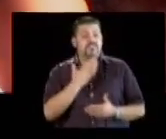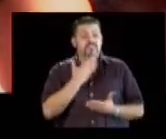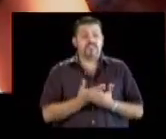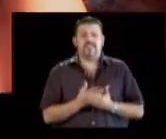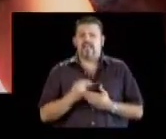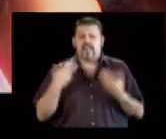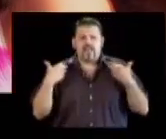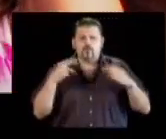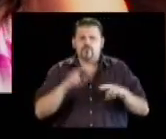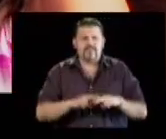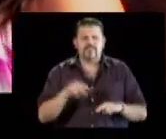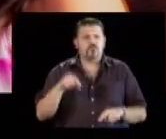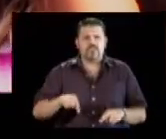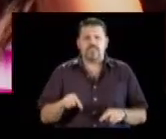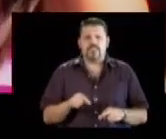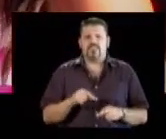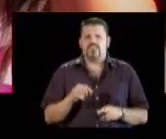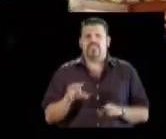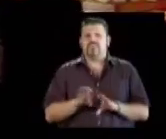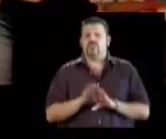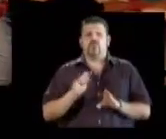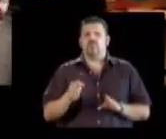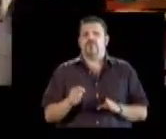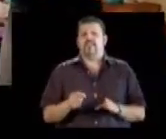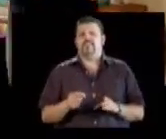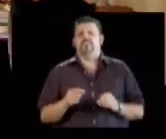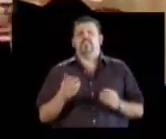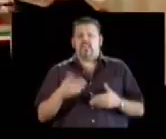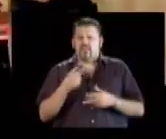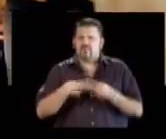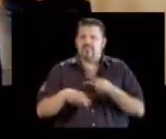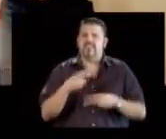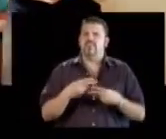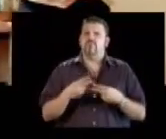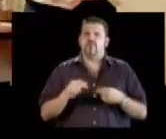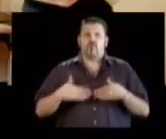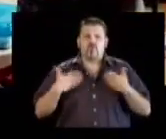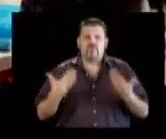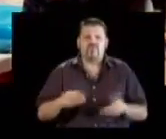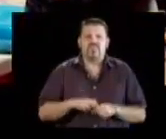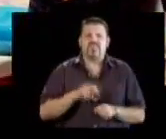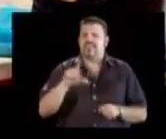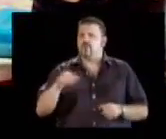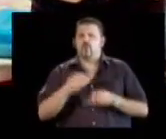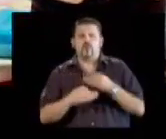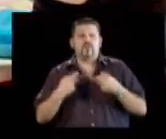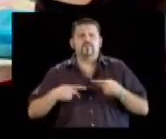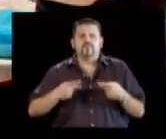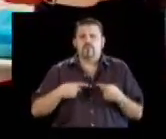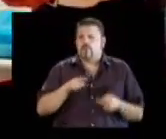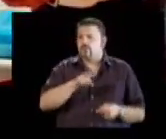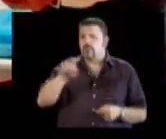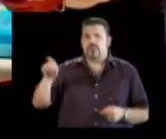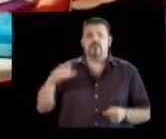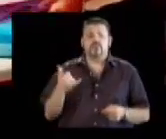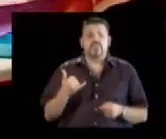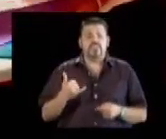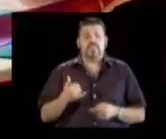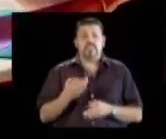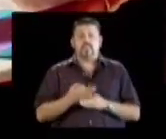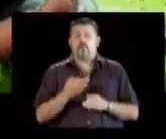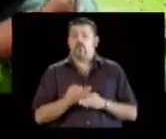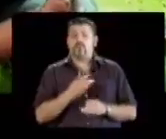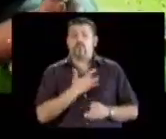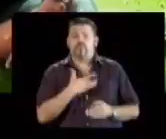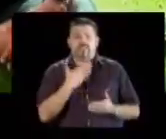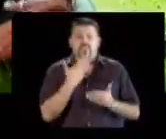A los maestros aquí los ves como amigos, que puedes confiar en ellos y así más abierta con ellos. Puedes tener una relación con los